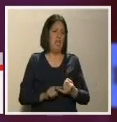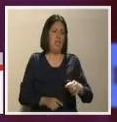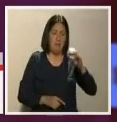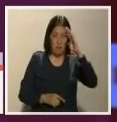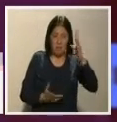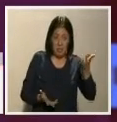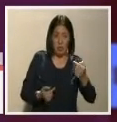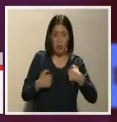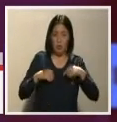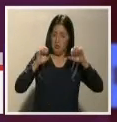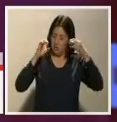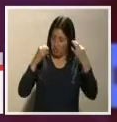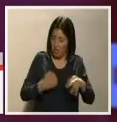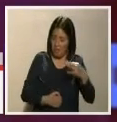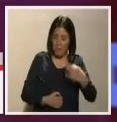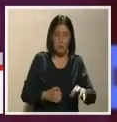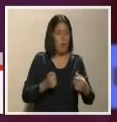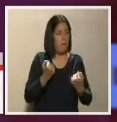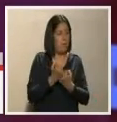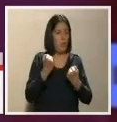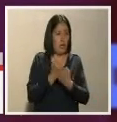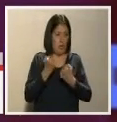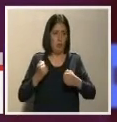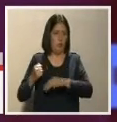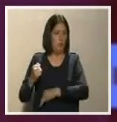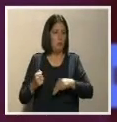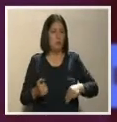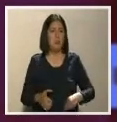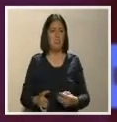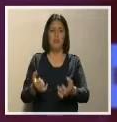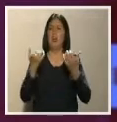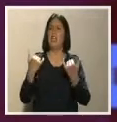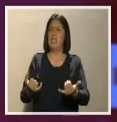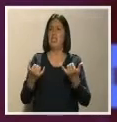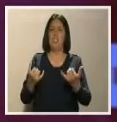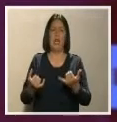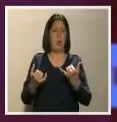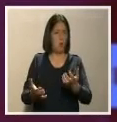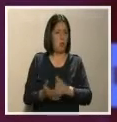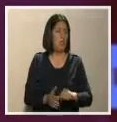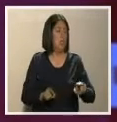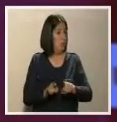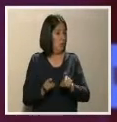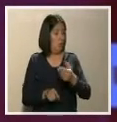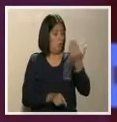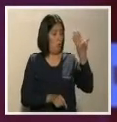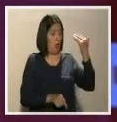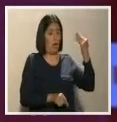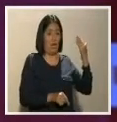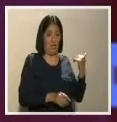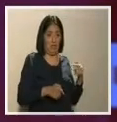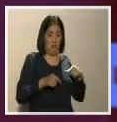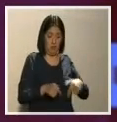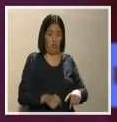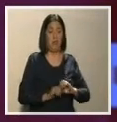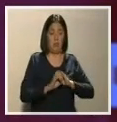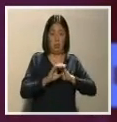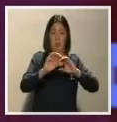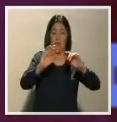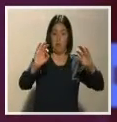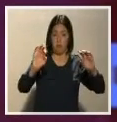yo siempre he apoyado como ministro y ahora en las anteriores campañas y en esta,